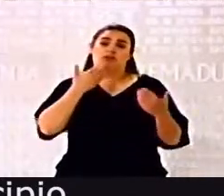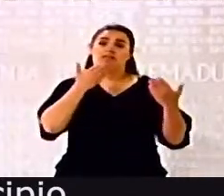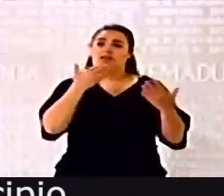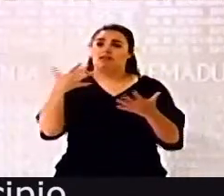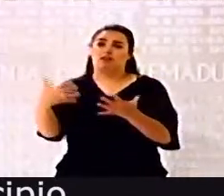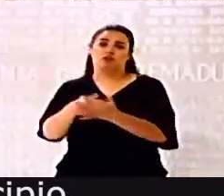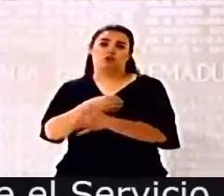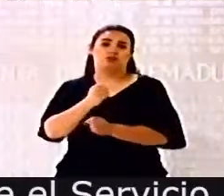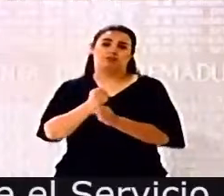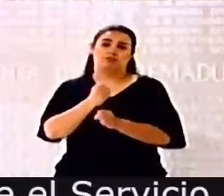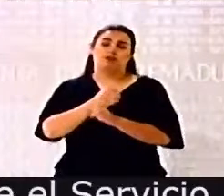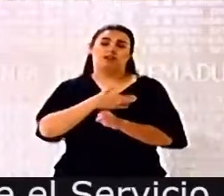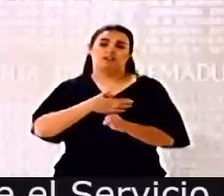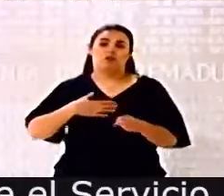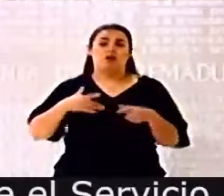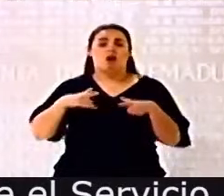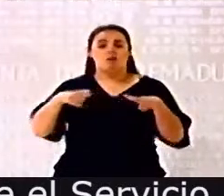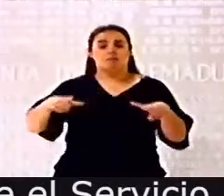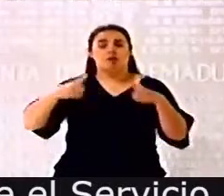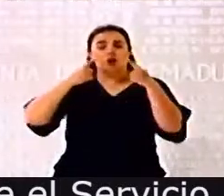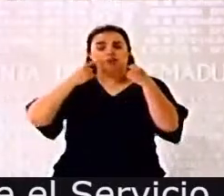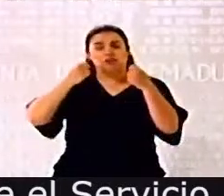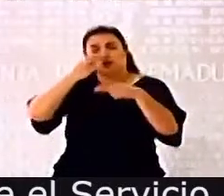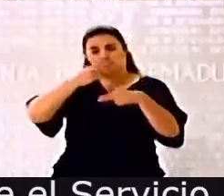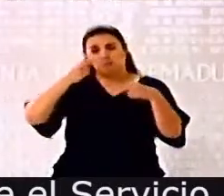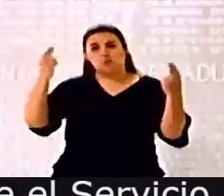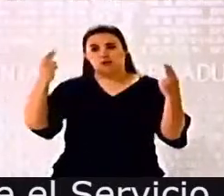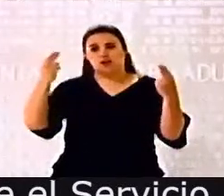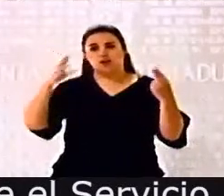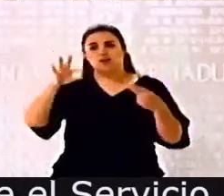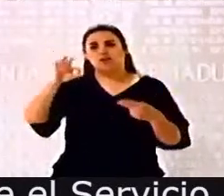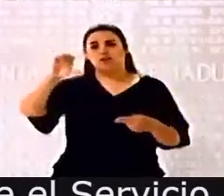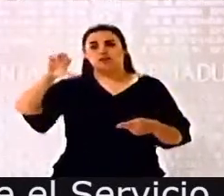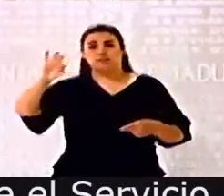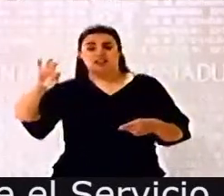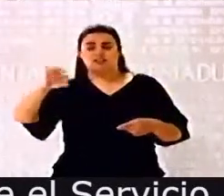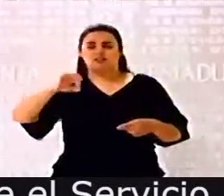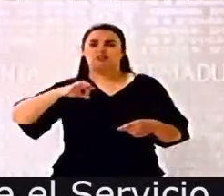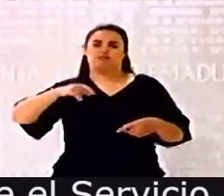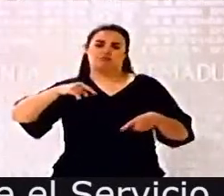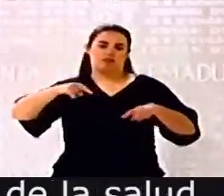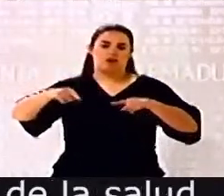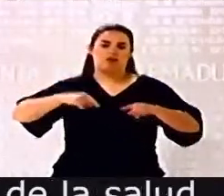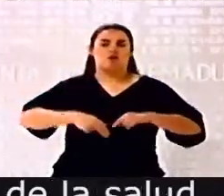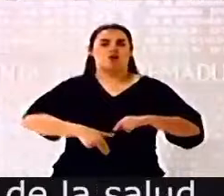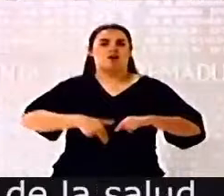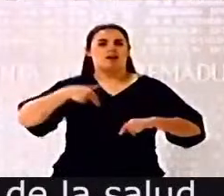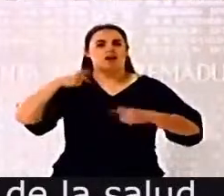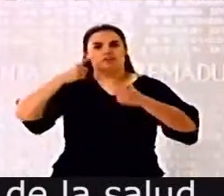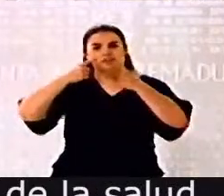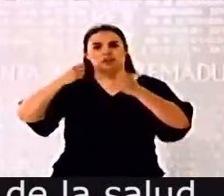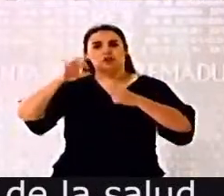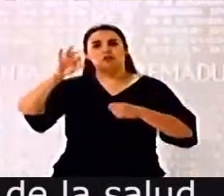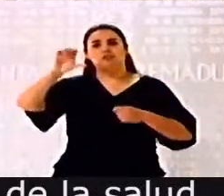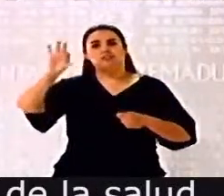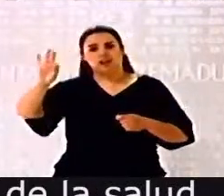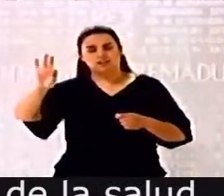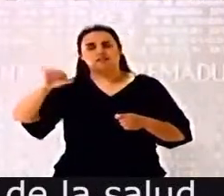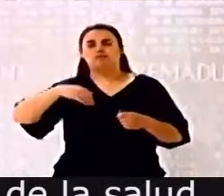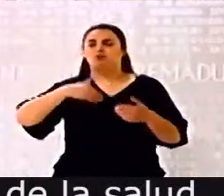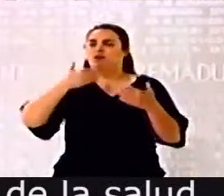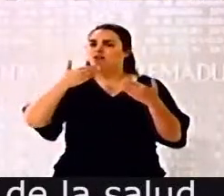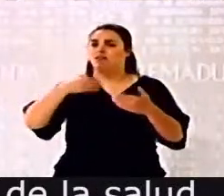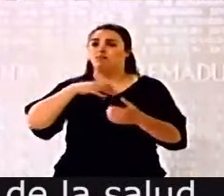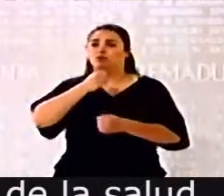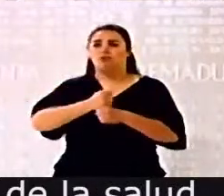los trabajadores del ámbito de la salud pública del Servicio Extremeño de Salud, de la Dirección General de Salud Pública del SES, que hayan